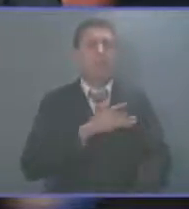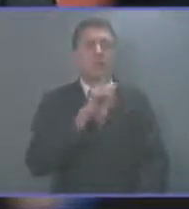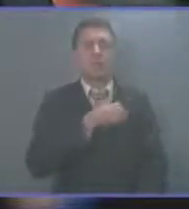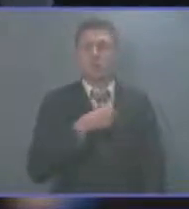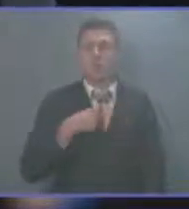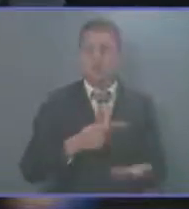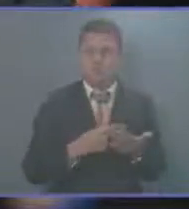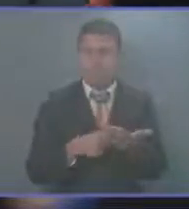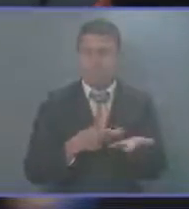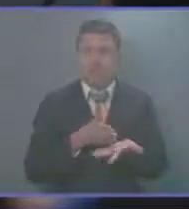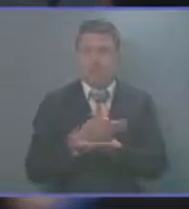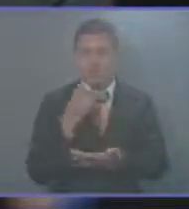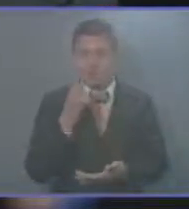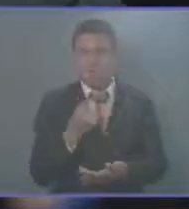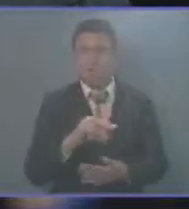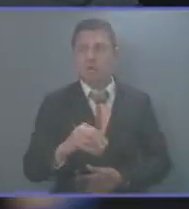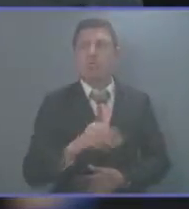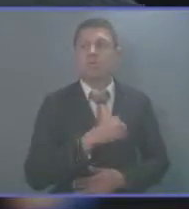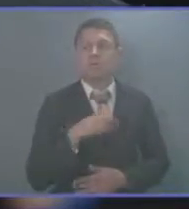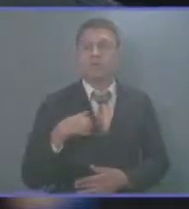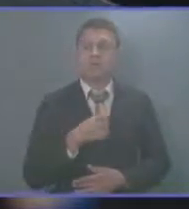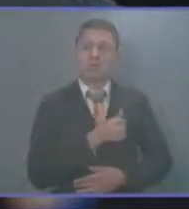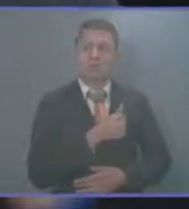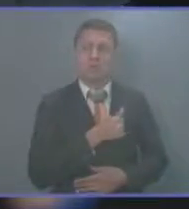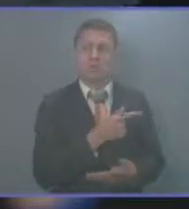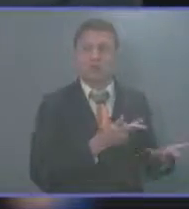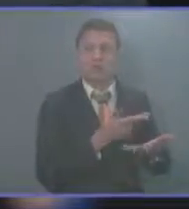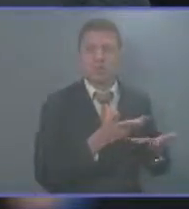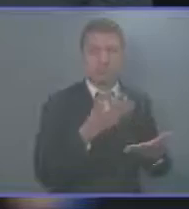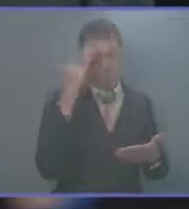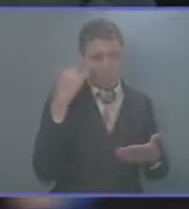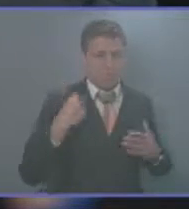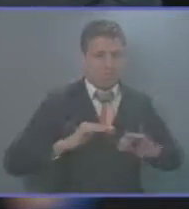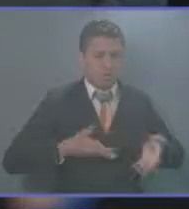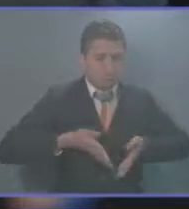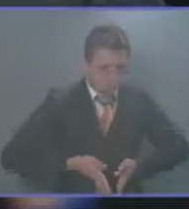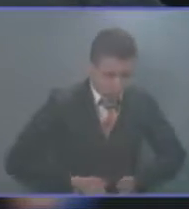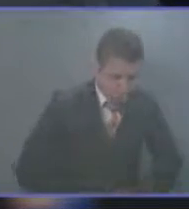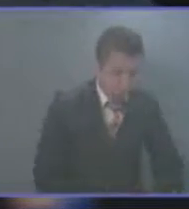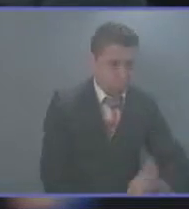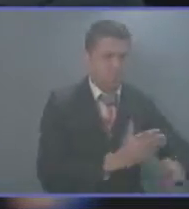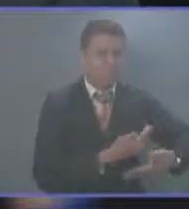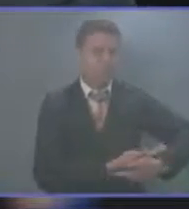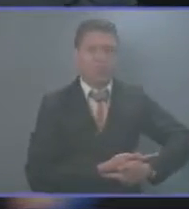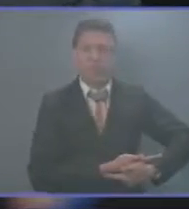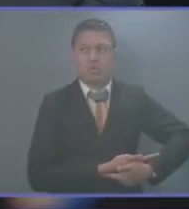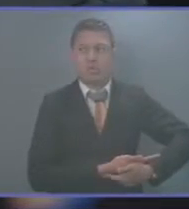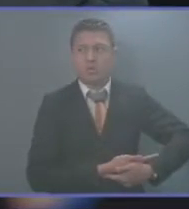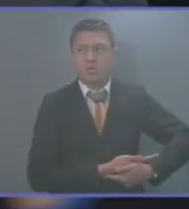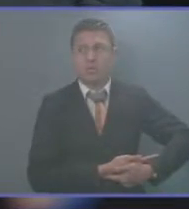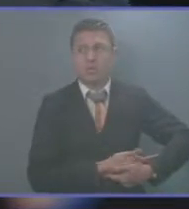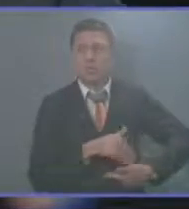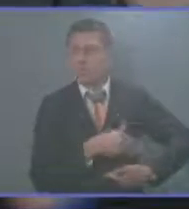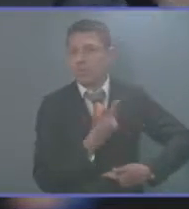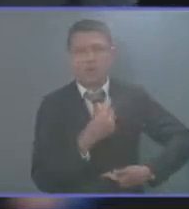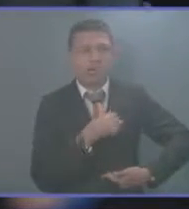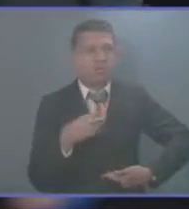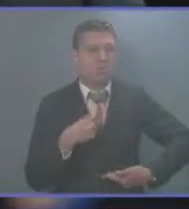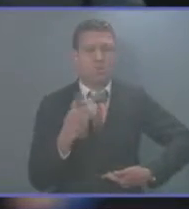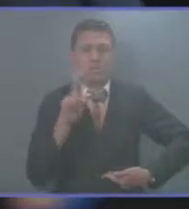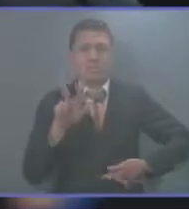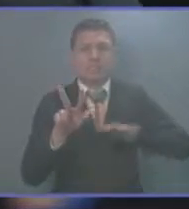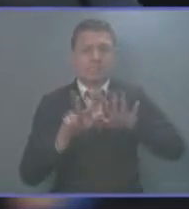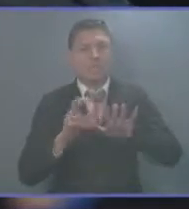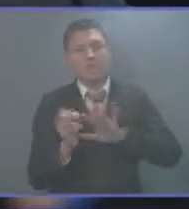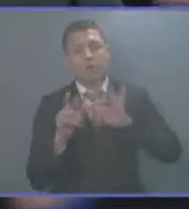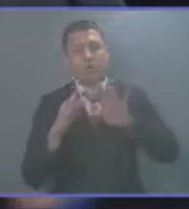muchas veces y me dicen, el médico de turno ahorita está atendiendo a una señora que está ahorita en el proceso de parto. Y hay